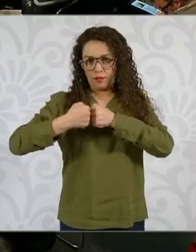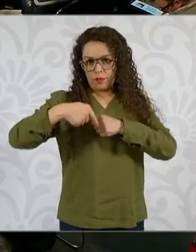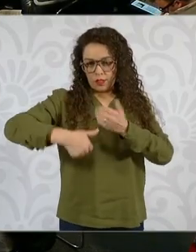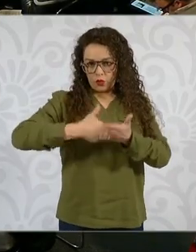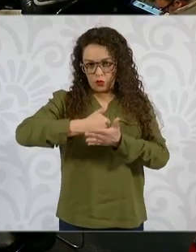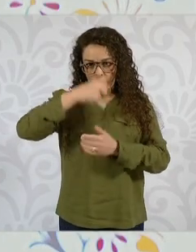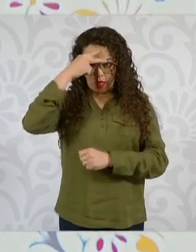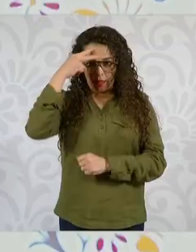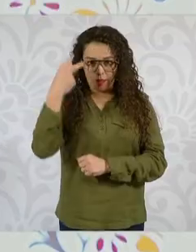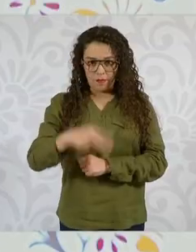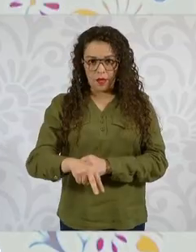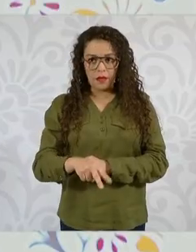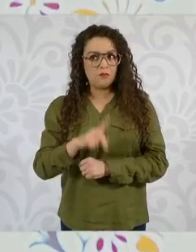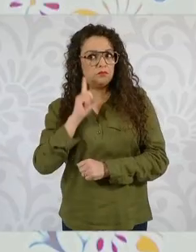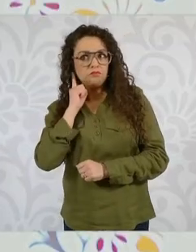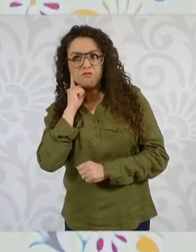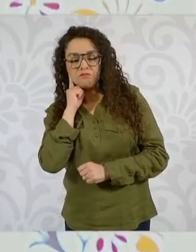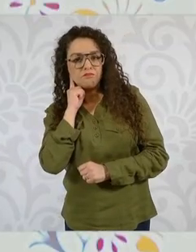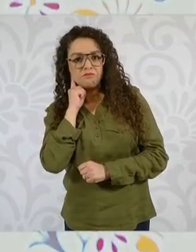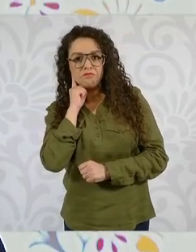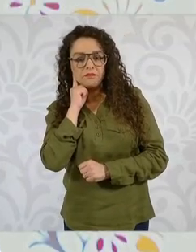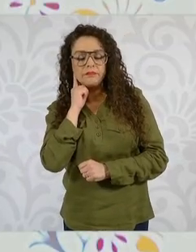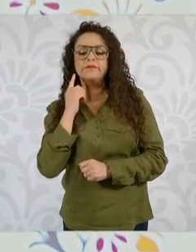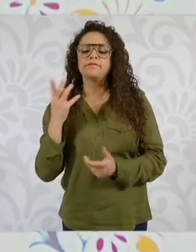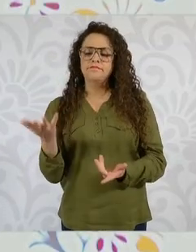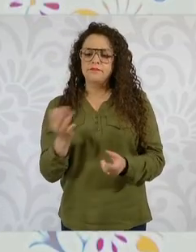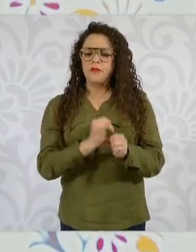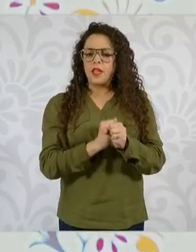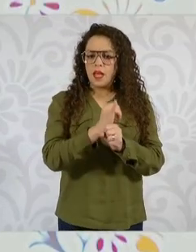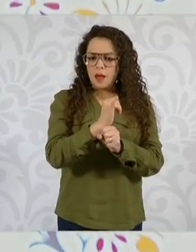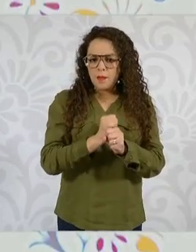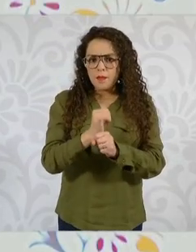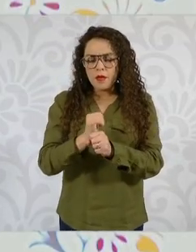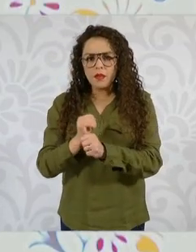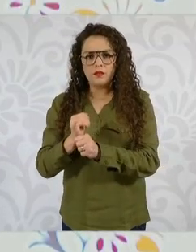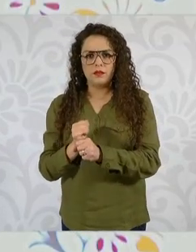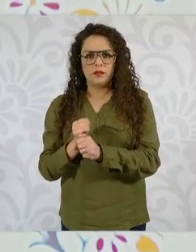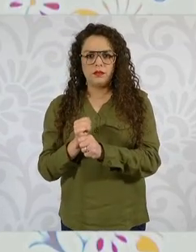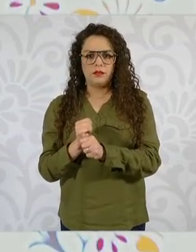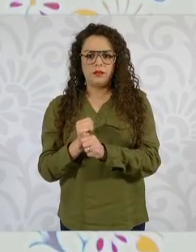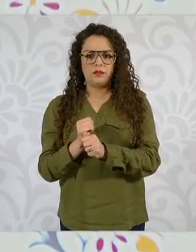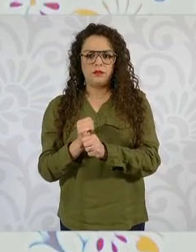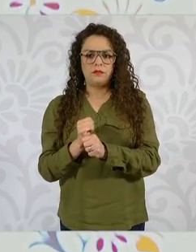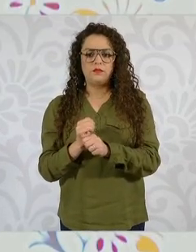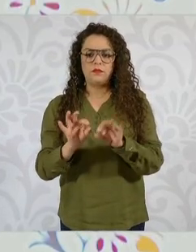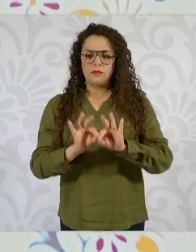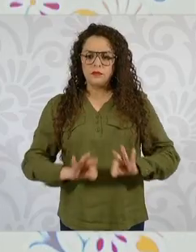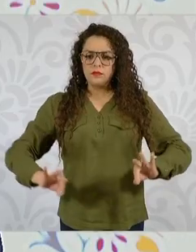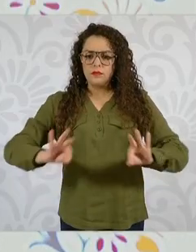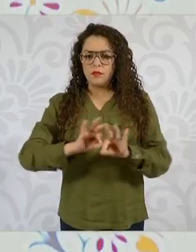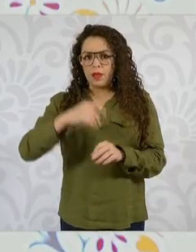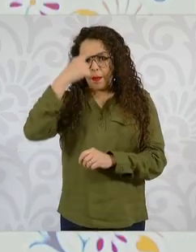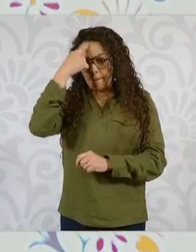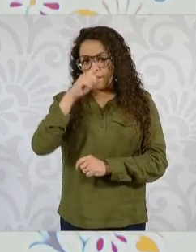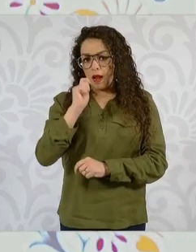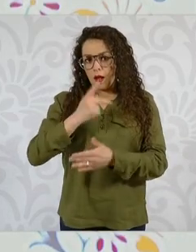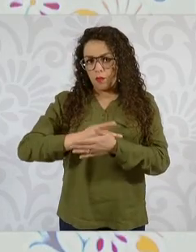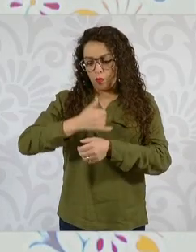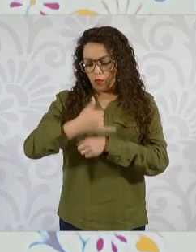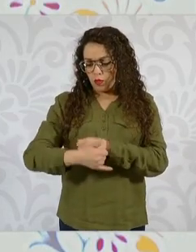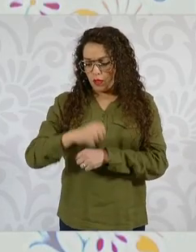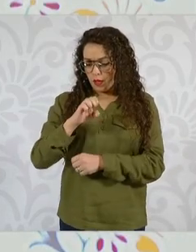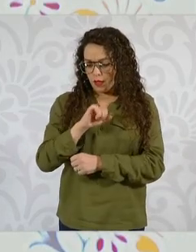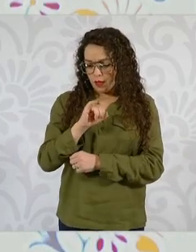los estudios yo creo que los estudios para poder tener un proyecto ejecutivo definitivo estarán